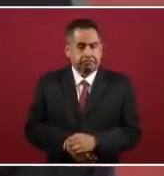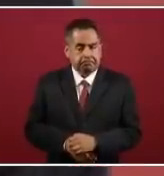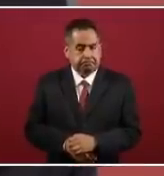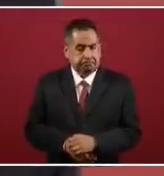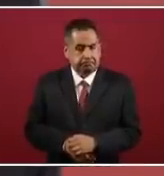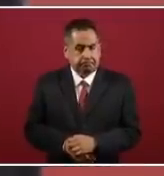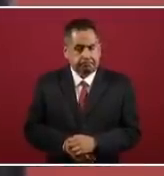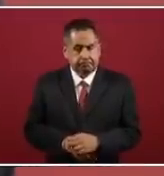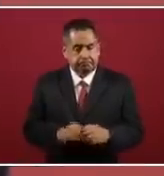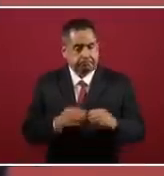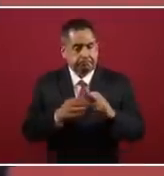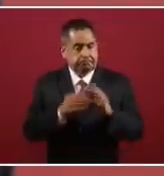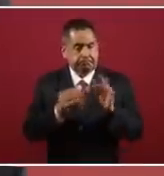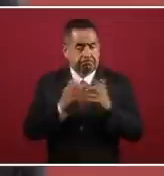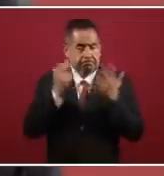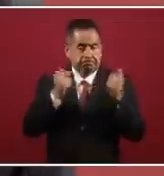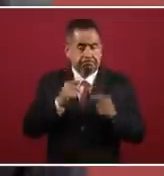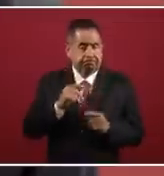por otra